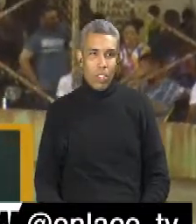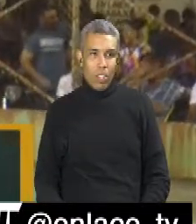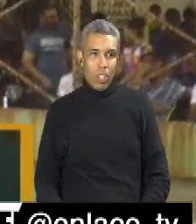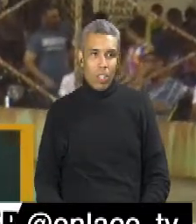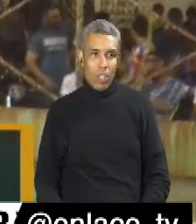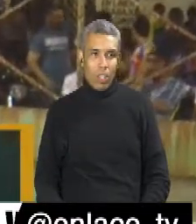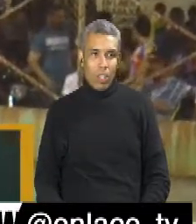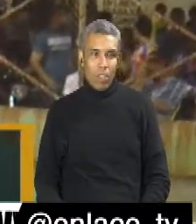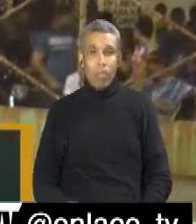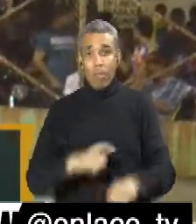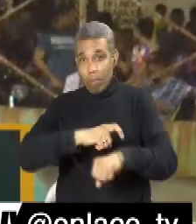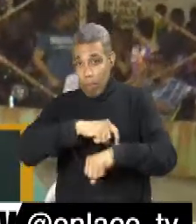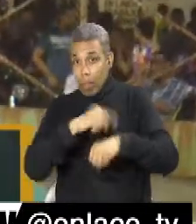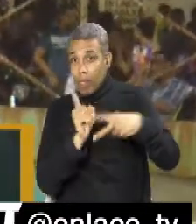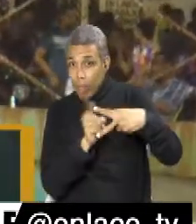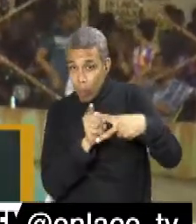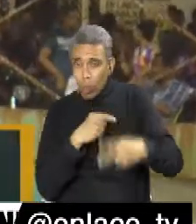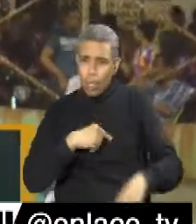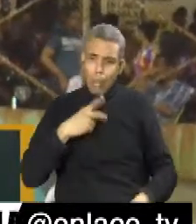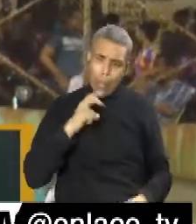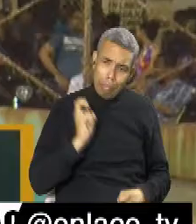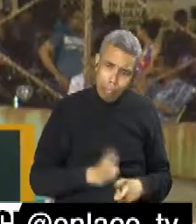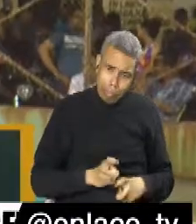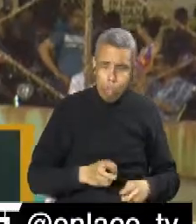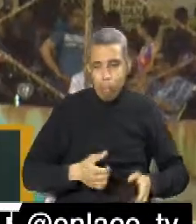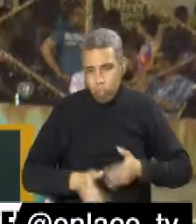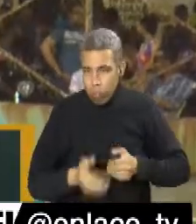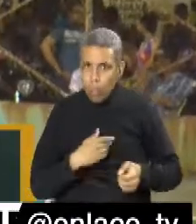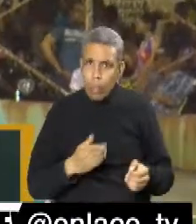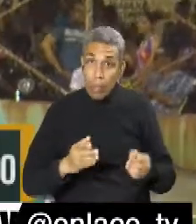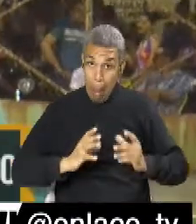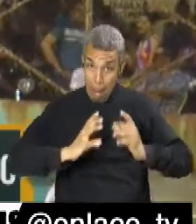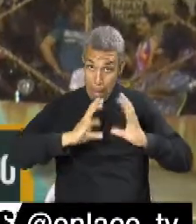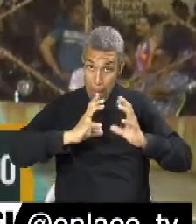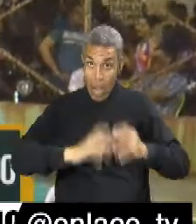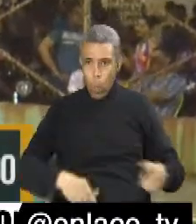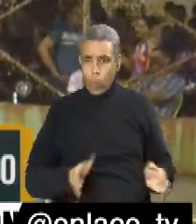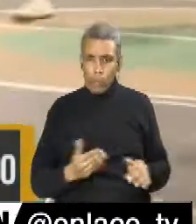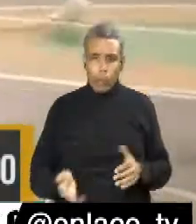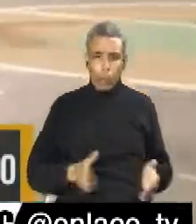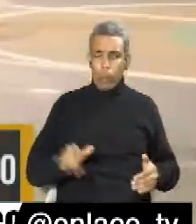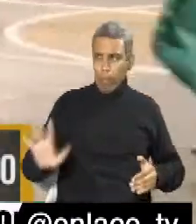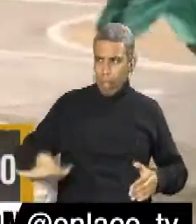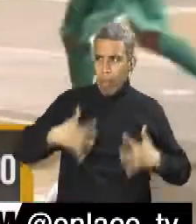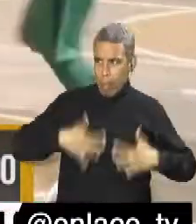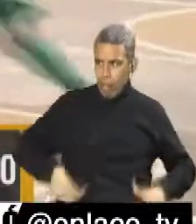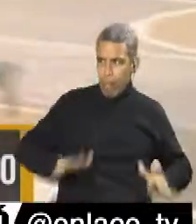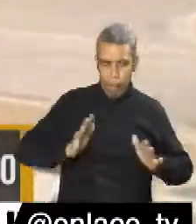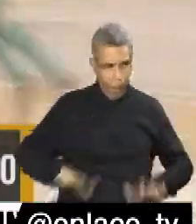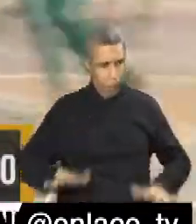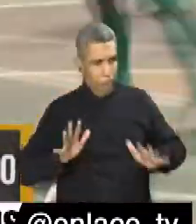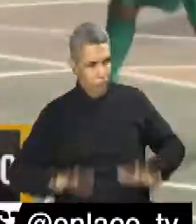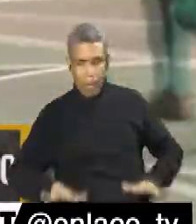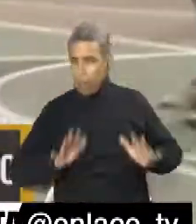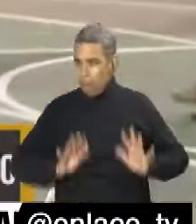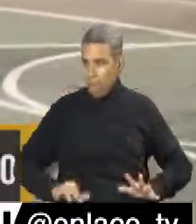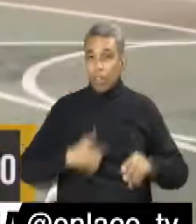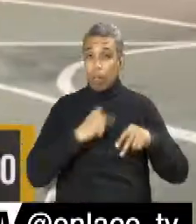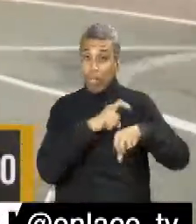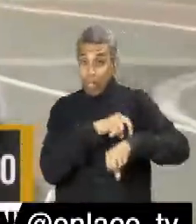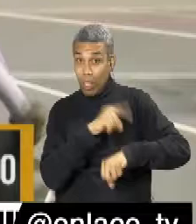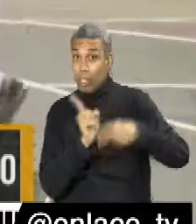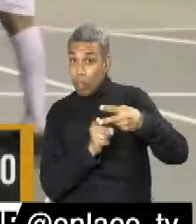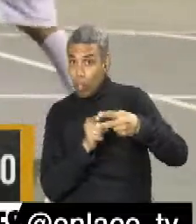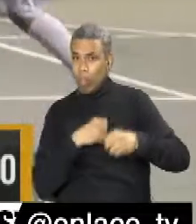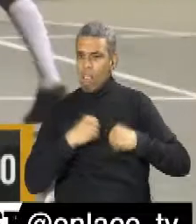cosas en el primer tiempo, pero subimos a mantener el balón, tenerlos tranquilos y con el favor de Dios en el segundo tiempo fuimos más nosotros que